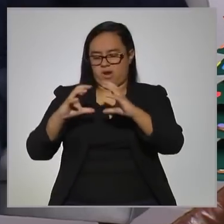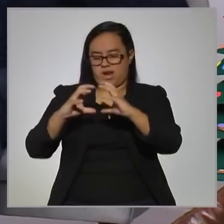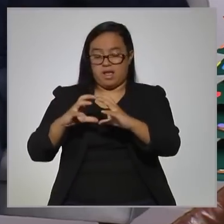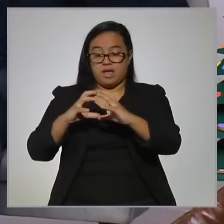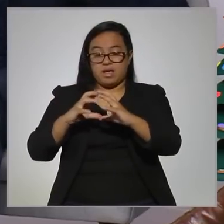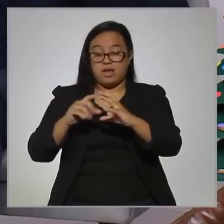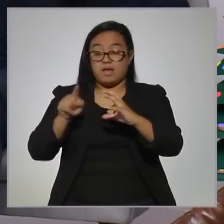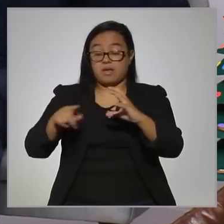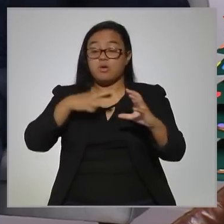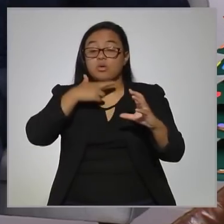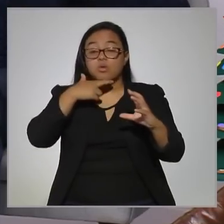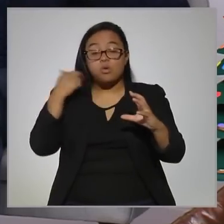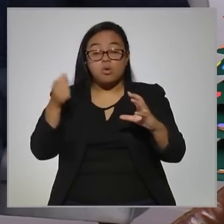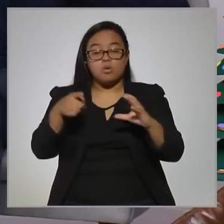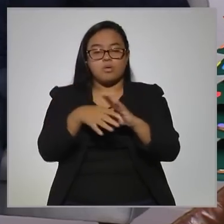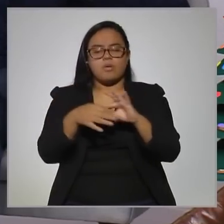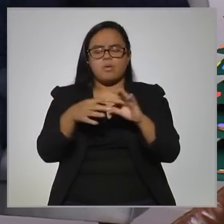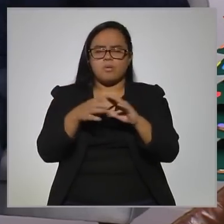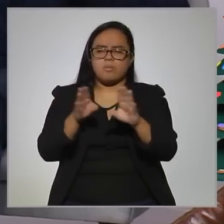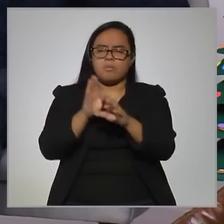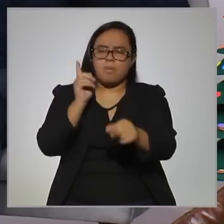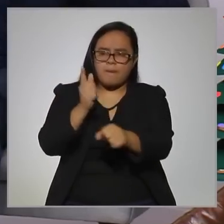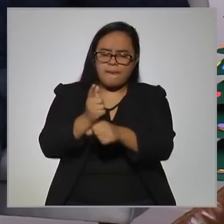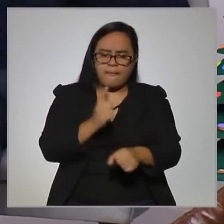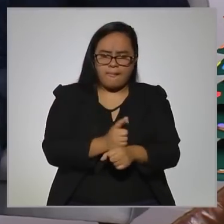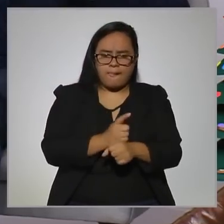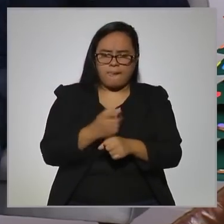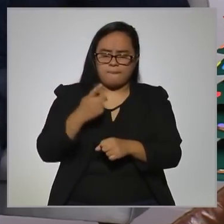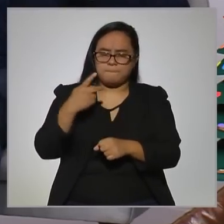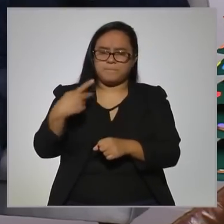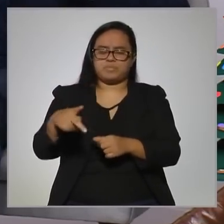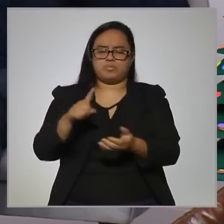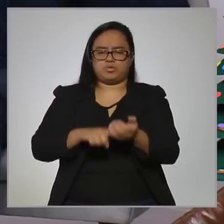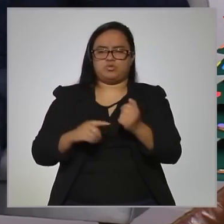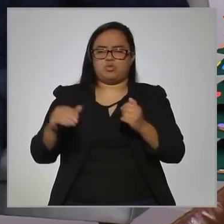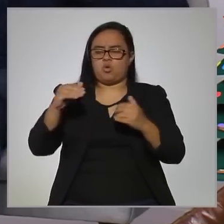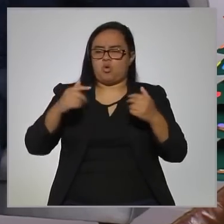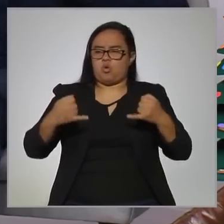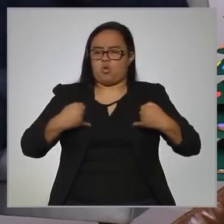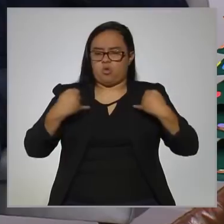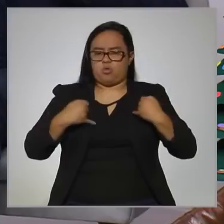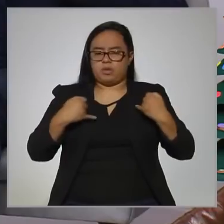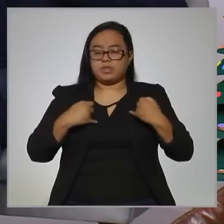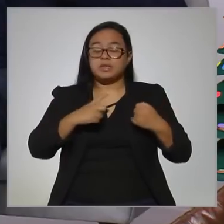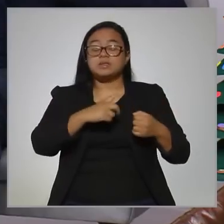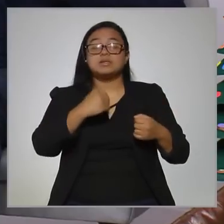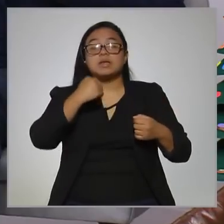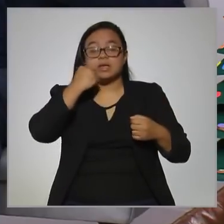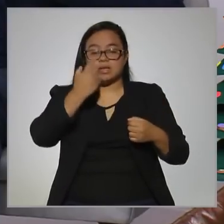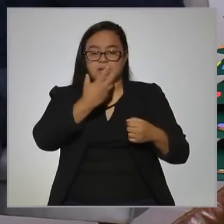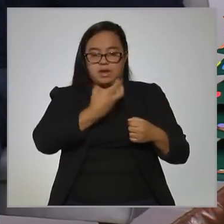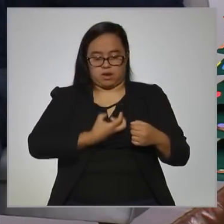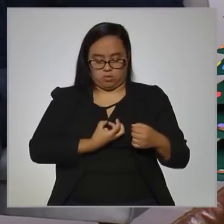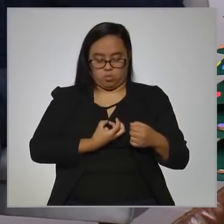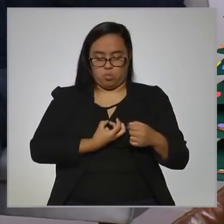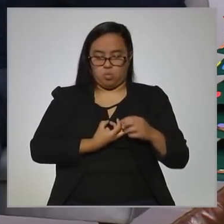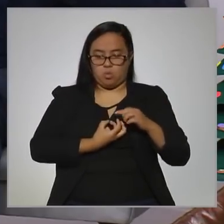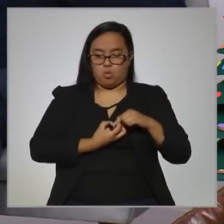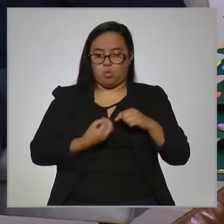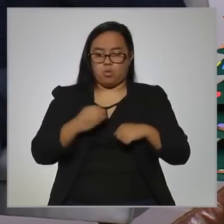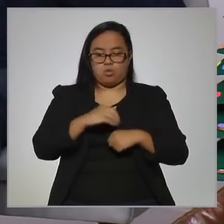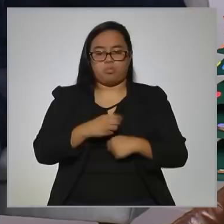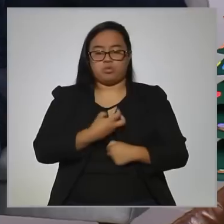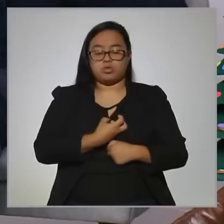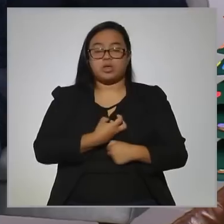los romanos la distinción, sobre todo de la clase dominante, de los jóvenes, era traer una bola, ¿no? Entonces